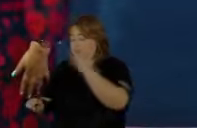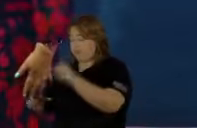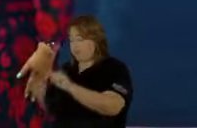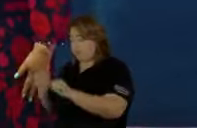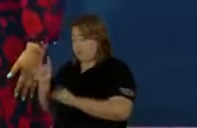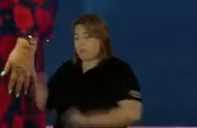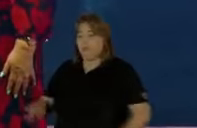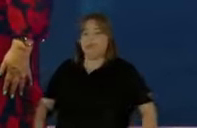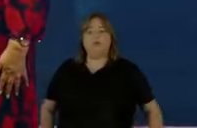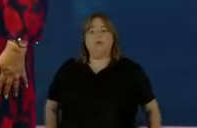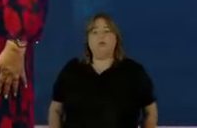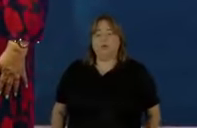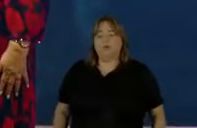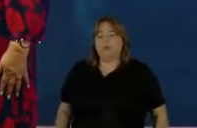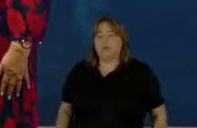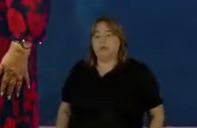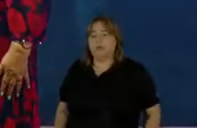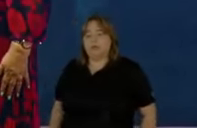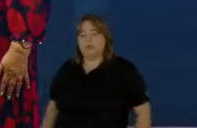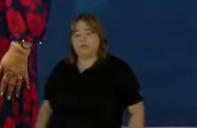ella, era prestado.